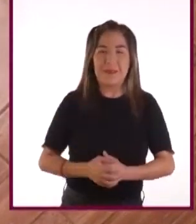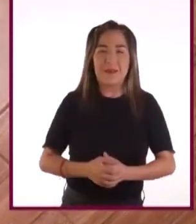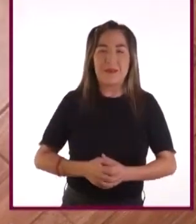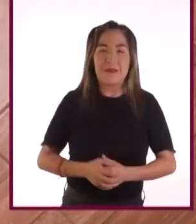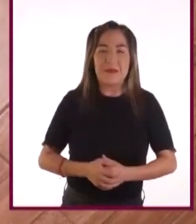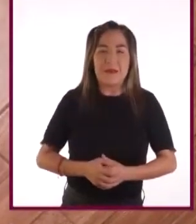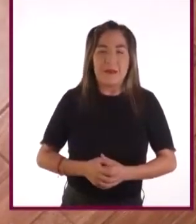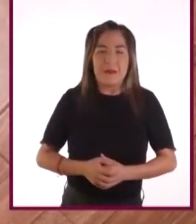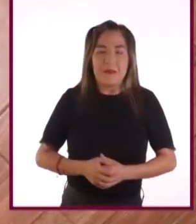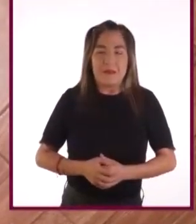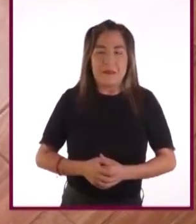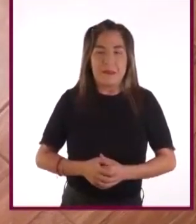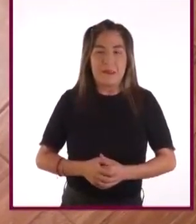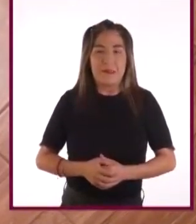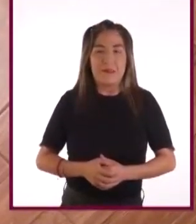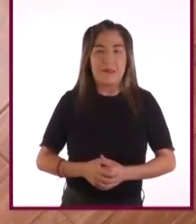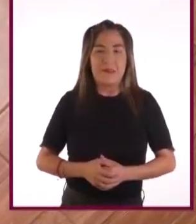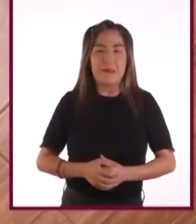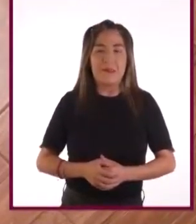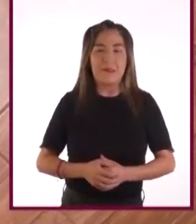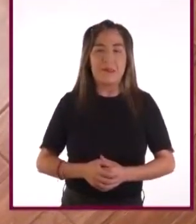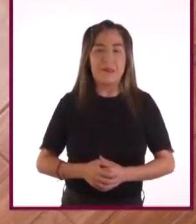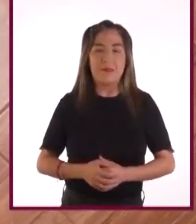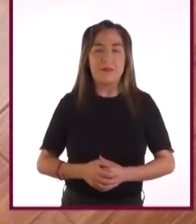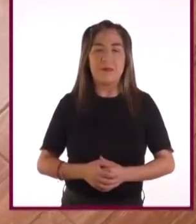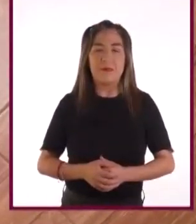aquí y este.